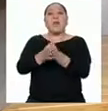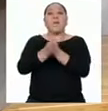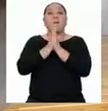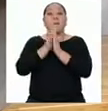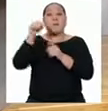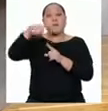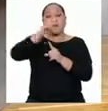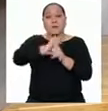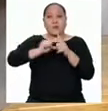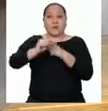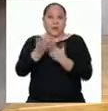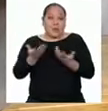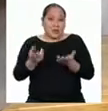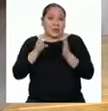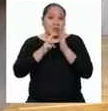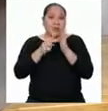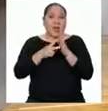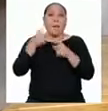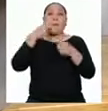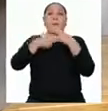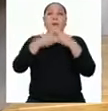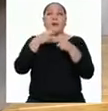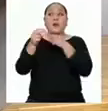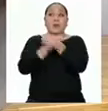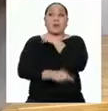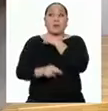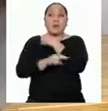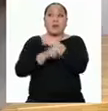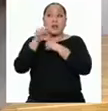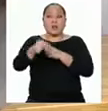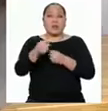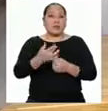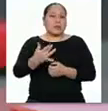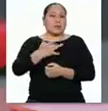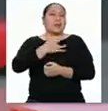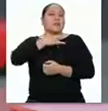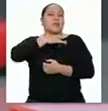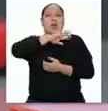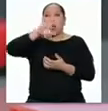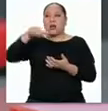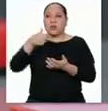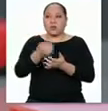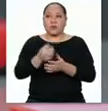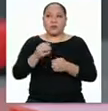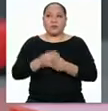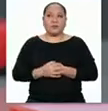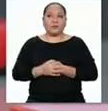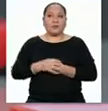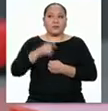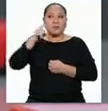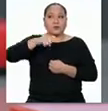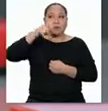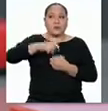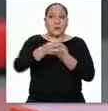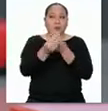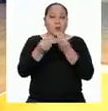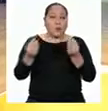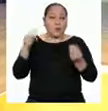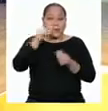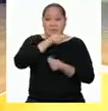decir, los problemas nacionales, los que nos competen a todas y todos. Entonces necesitamos muchas